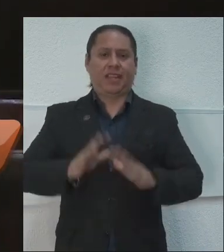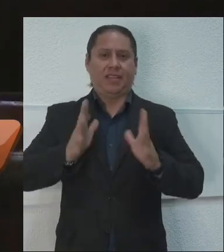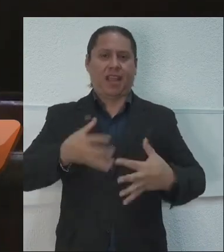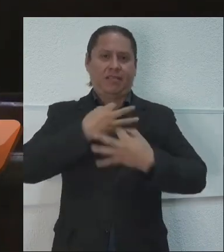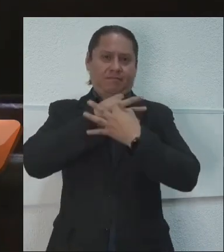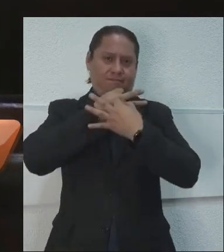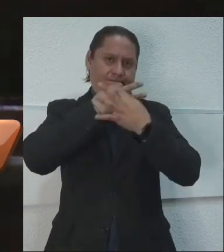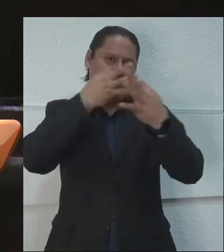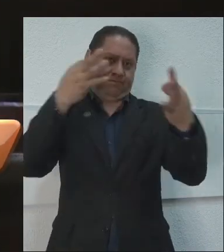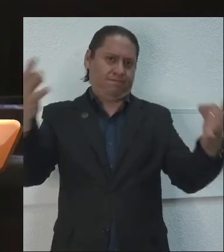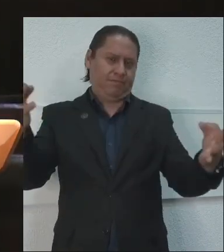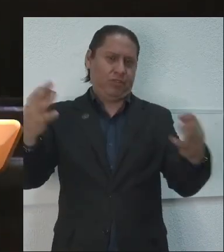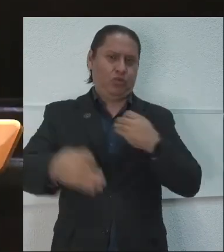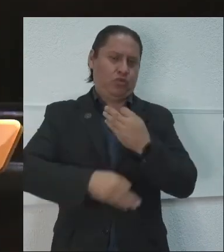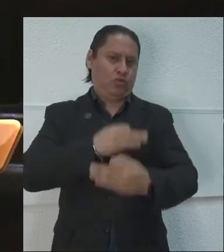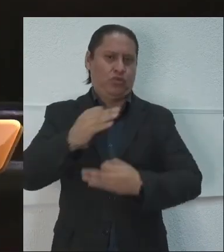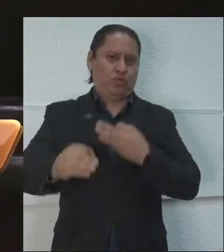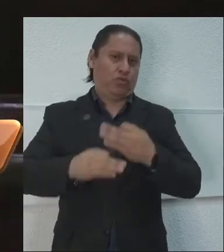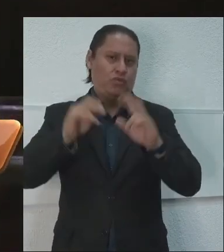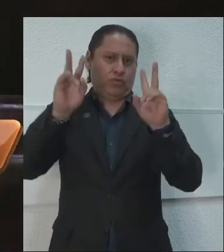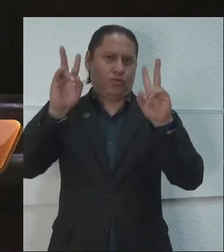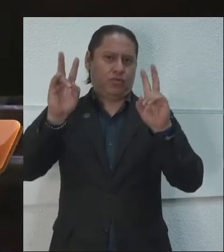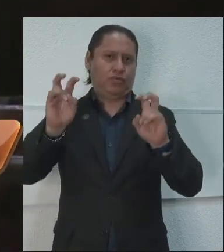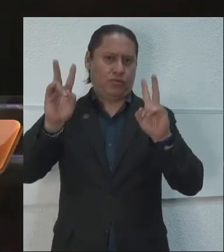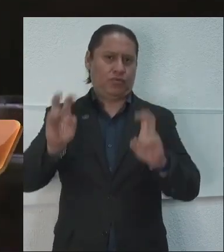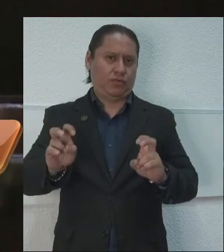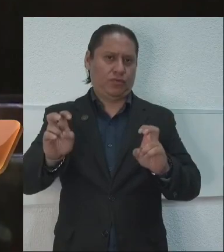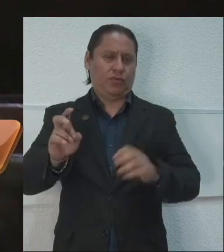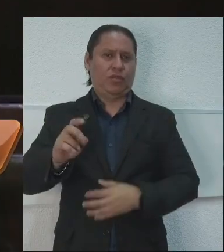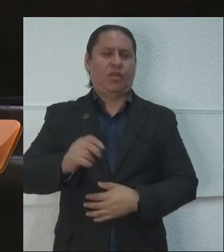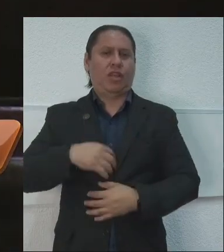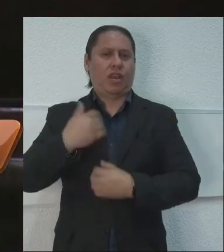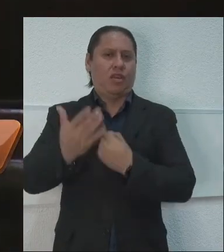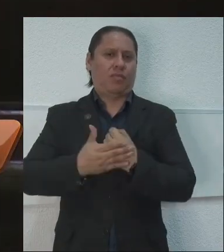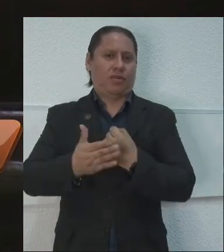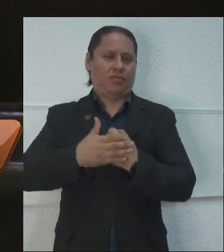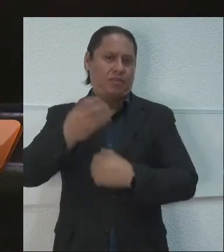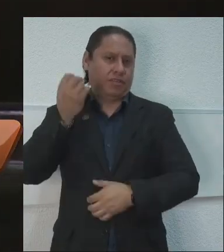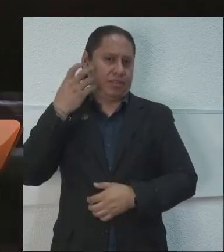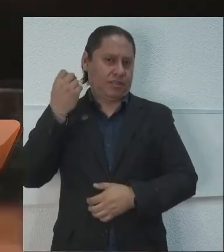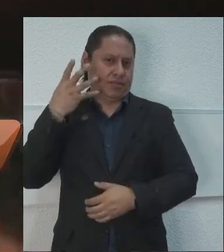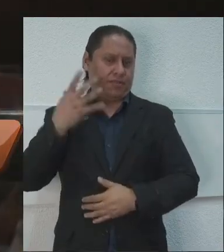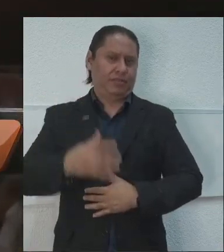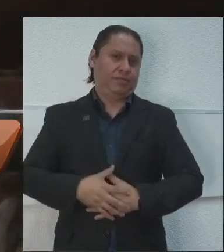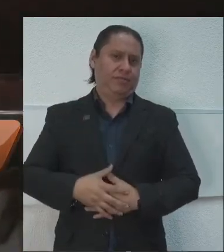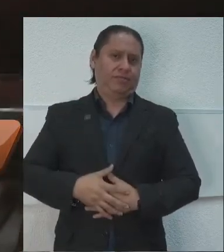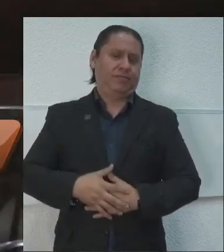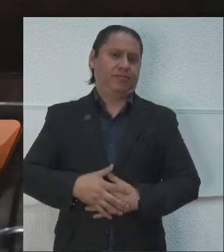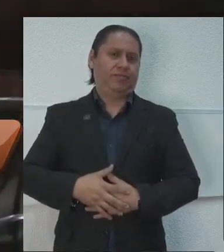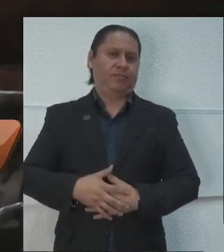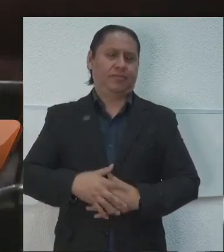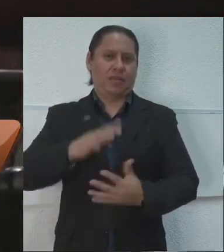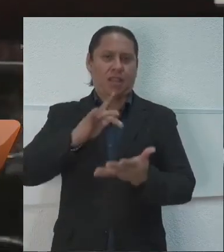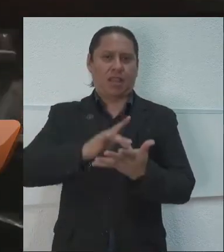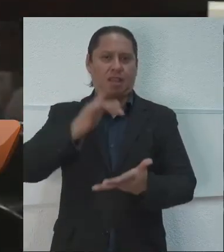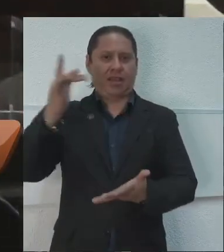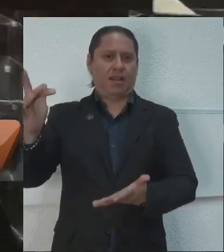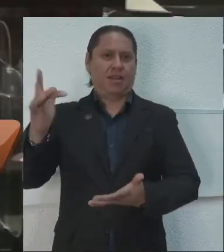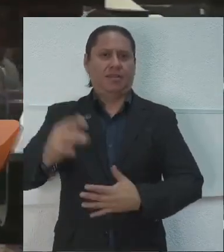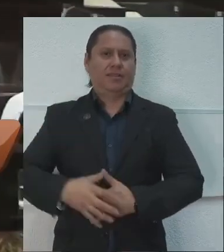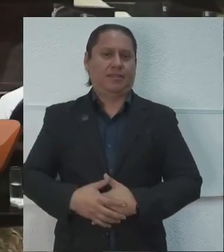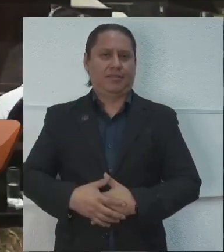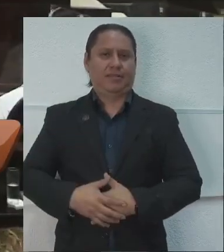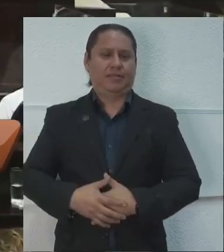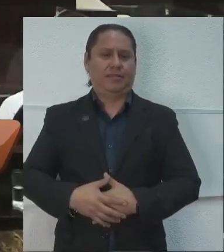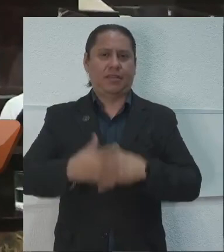Están debidamente anunciados todos los asuntos que se tratarán en la próxima sesión, diputada presidenta. Gracias, diputada